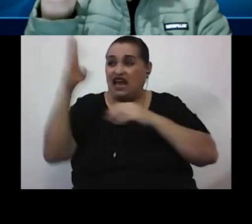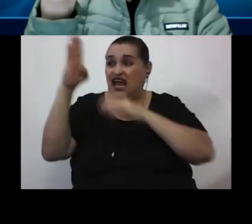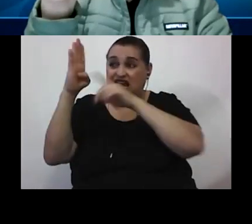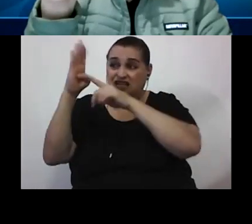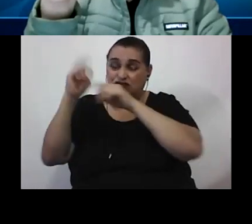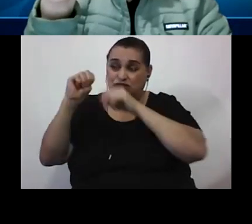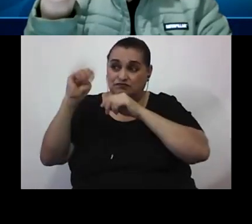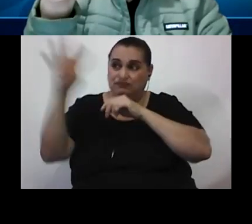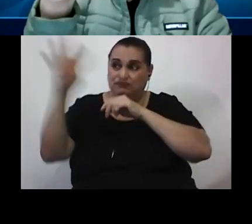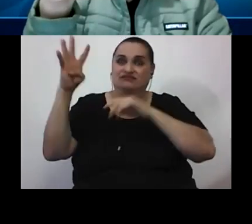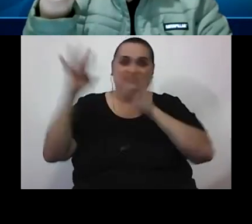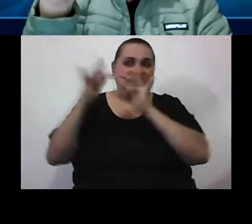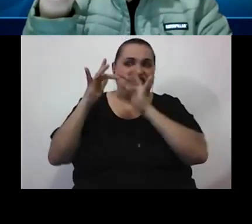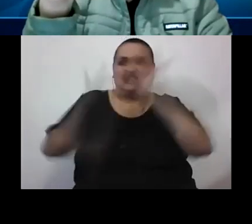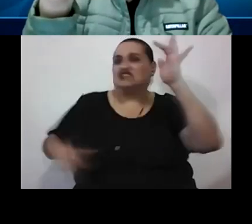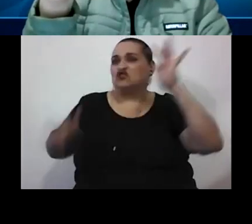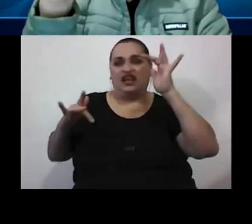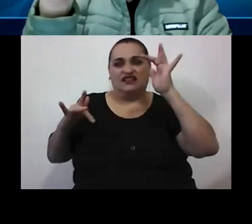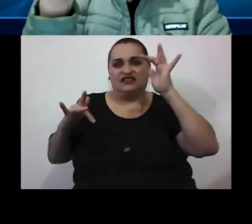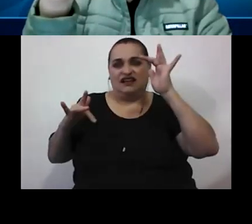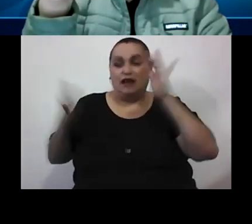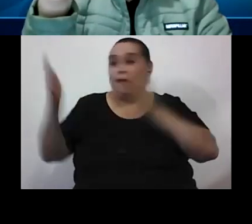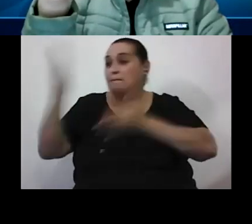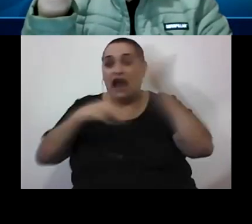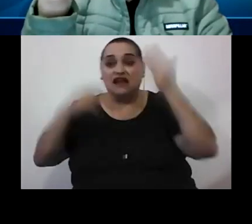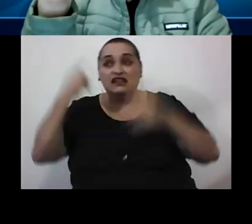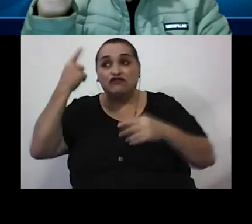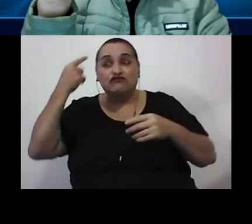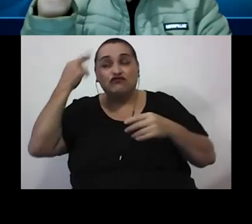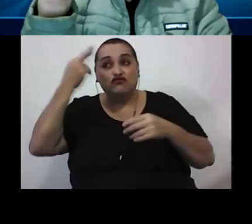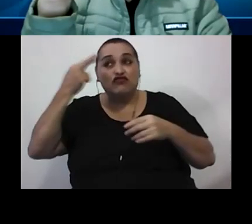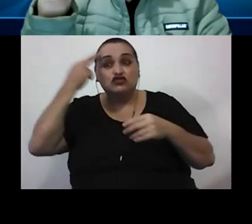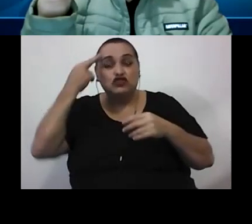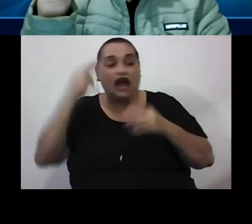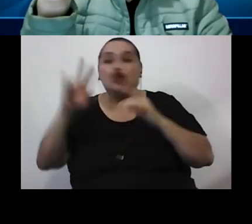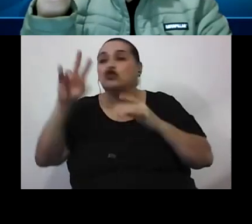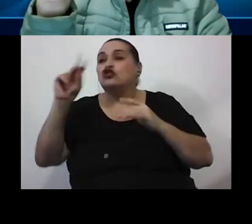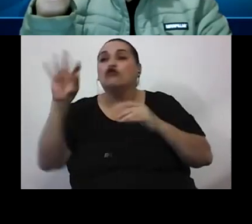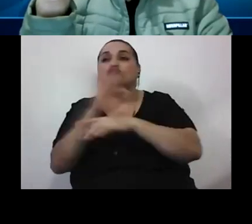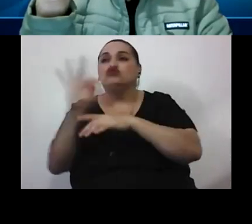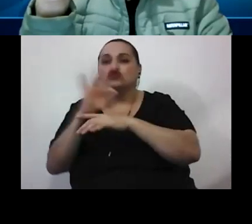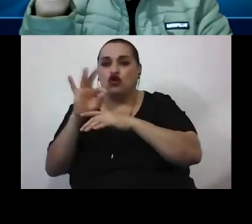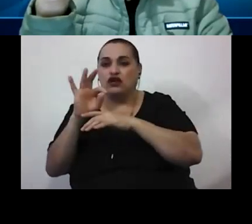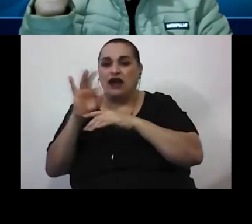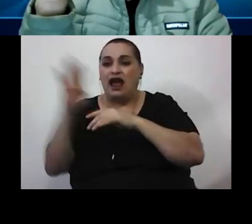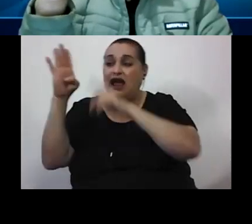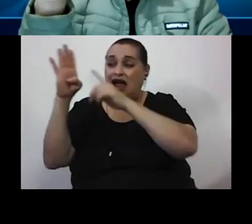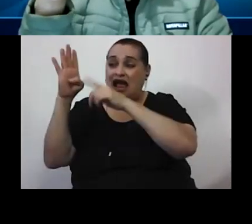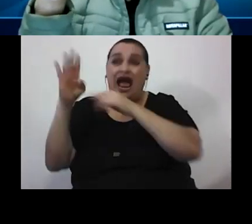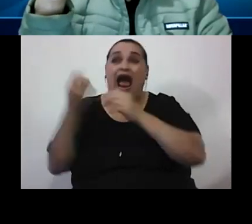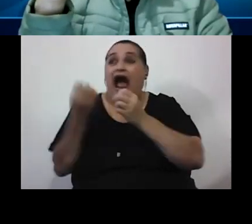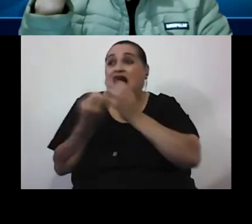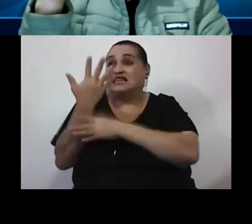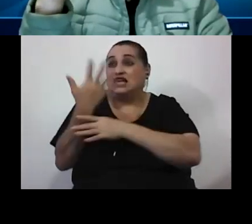se desconecta, como que la parte racional deja de funcionar y esto está totalmente activo. Sabiendo